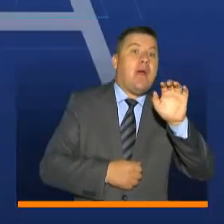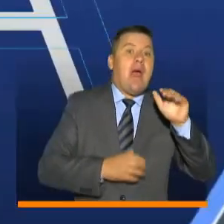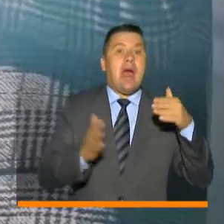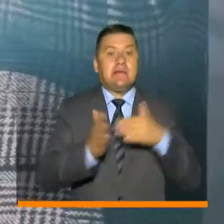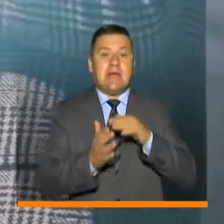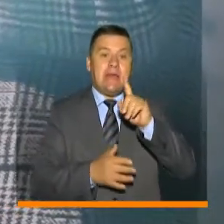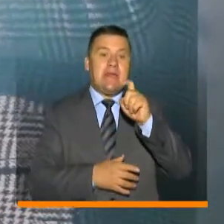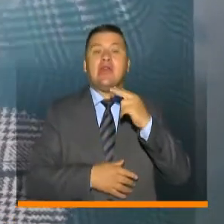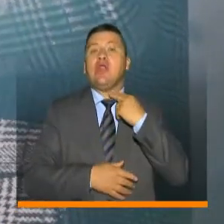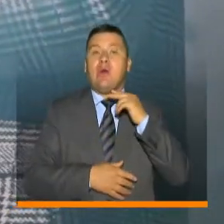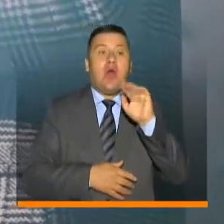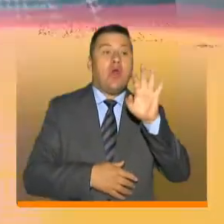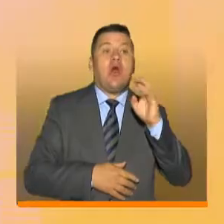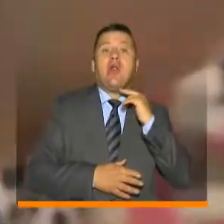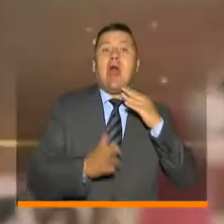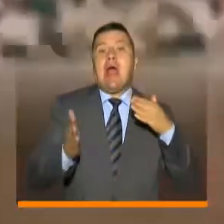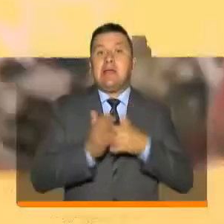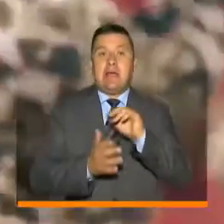noviembre.